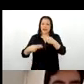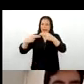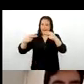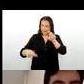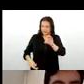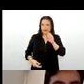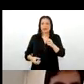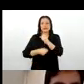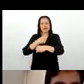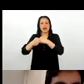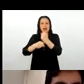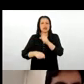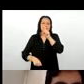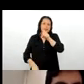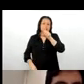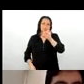1980,